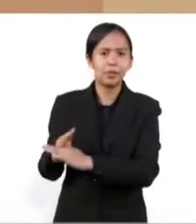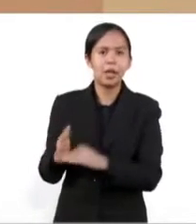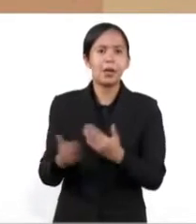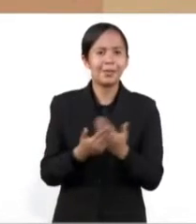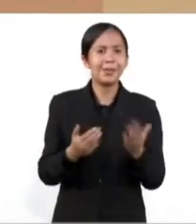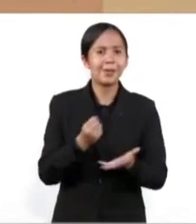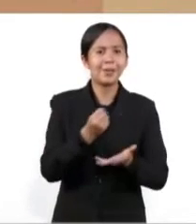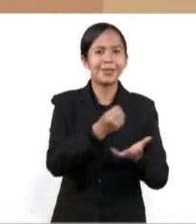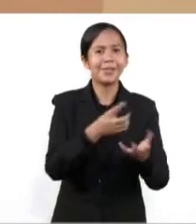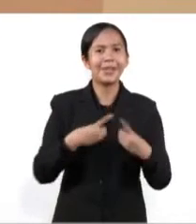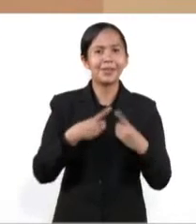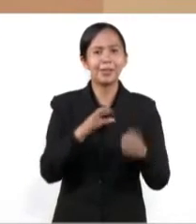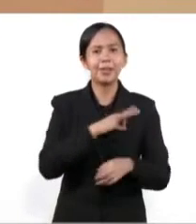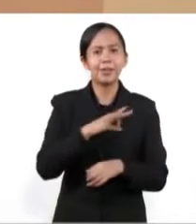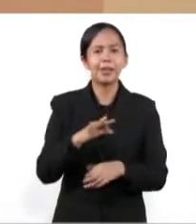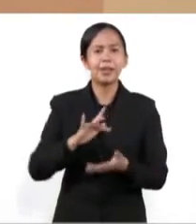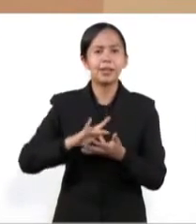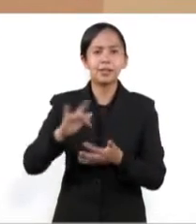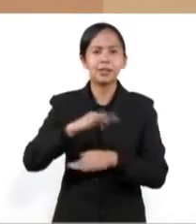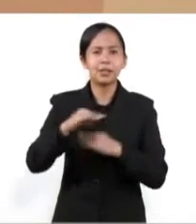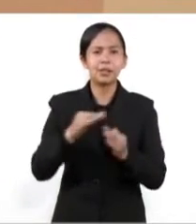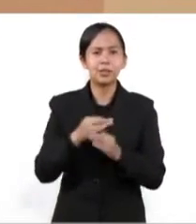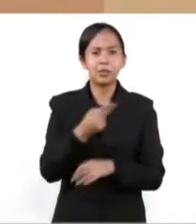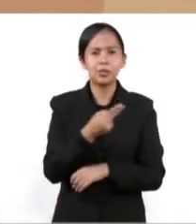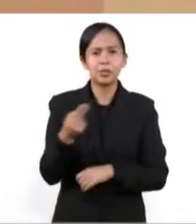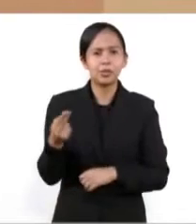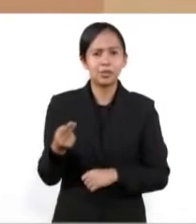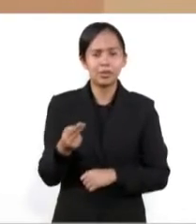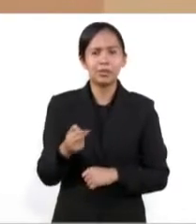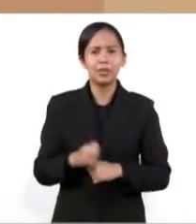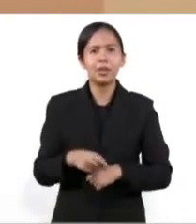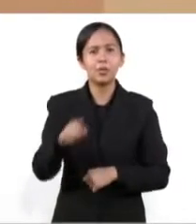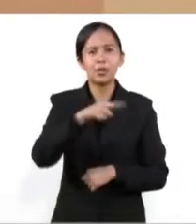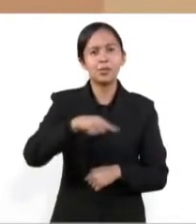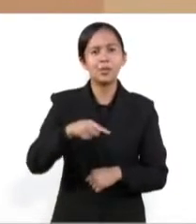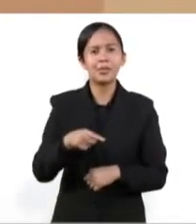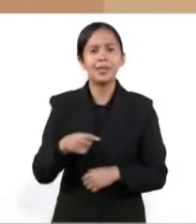beca para empezar. Muchas gracias a todos y a todas y